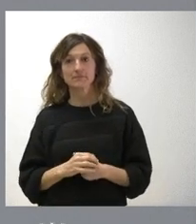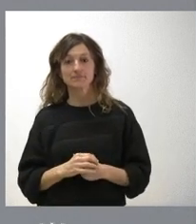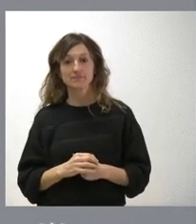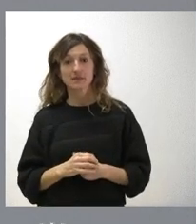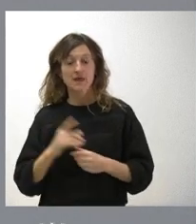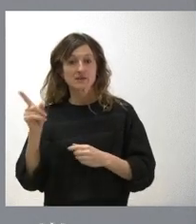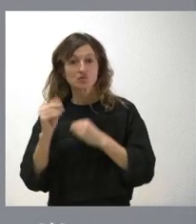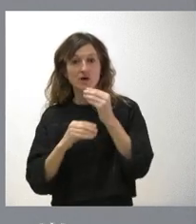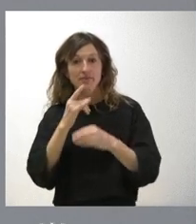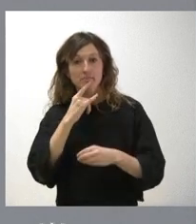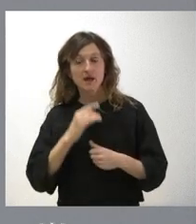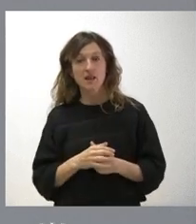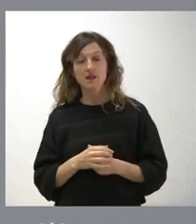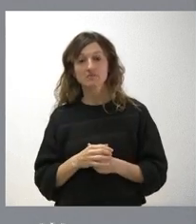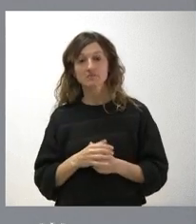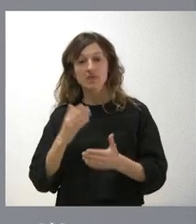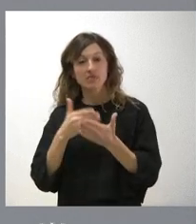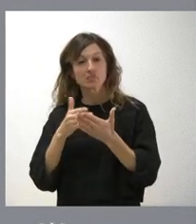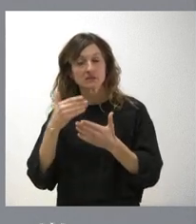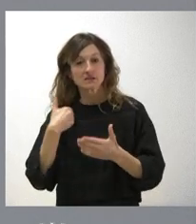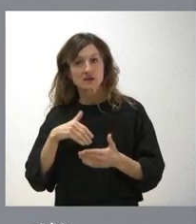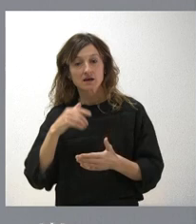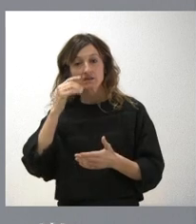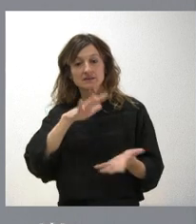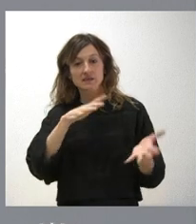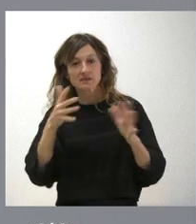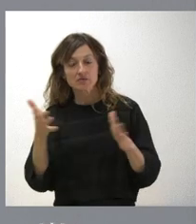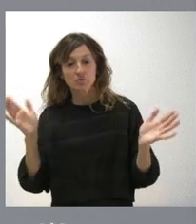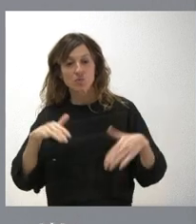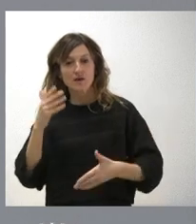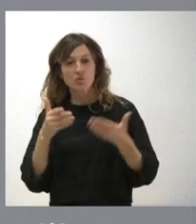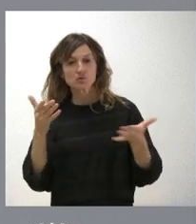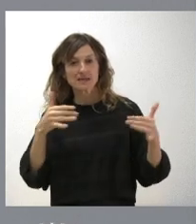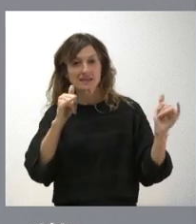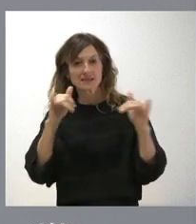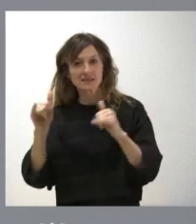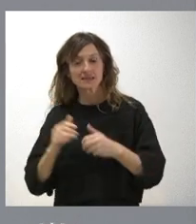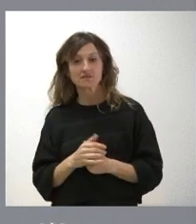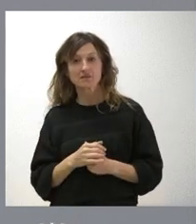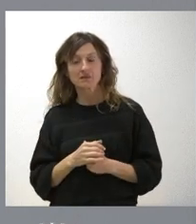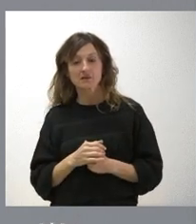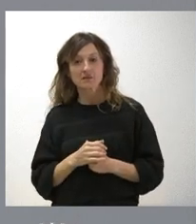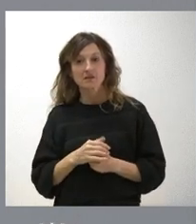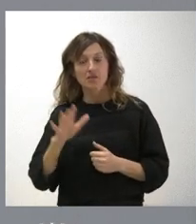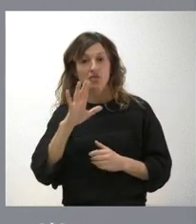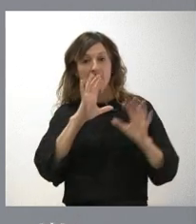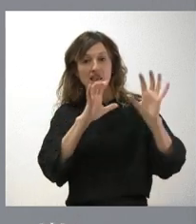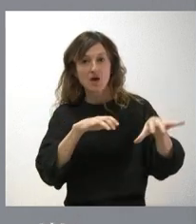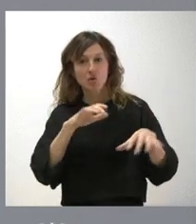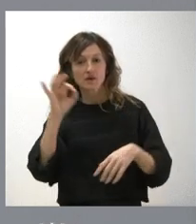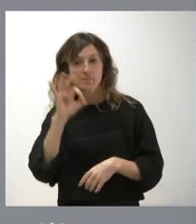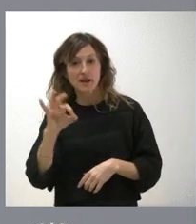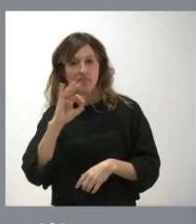hecho bien y demuestra una cosa que hemos dicho siempre ni ha habido transición ni ha sido justa y las cuencas mineras de de León y Palencia se han visto claramente